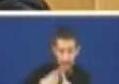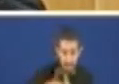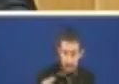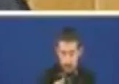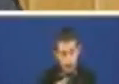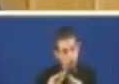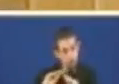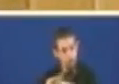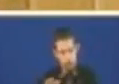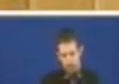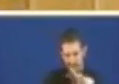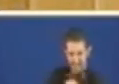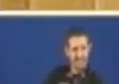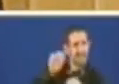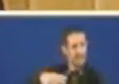creo que a explicación é fácil.